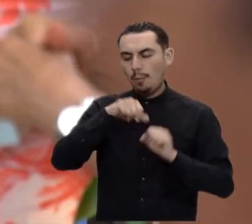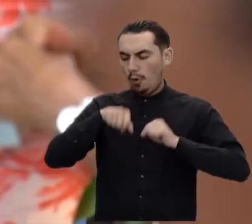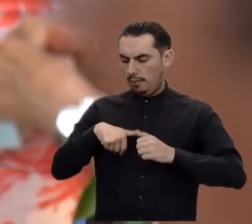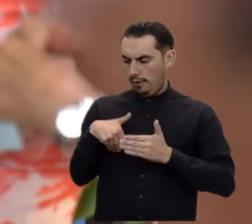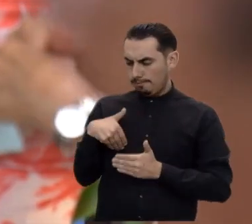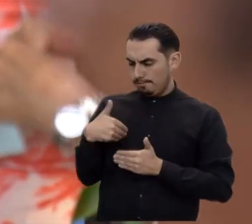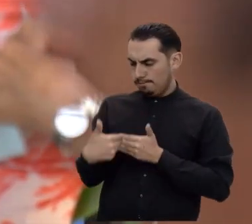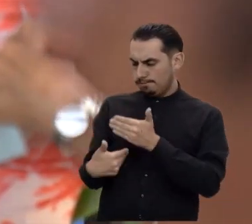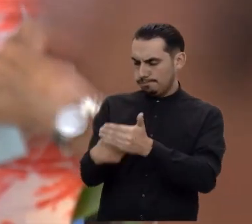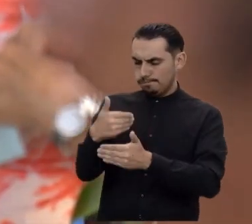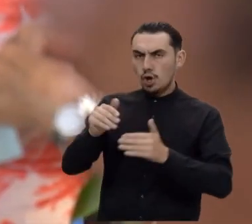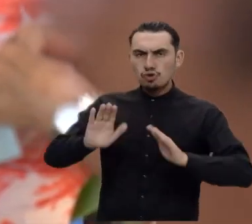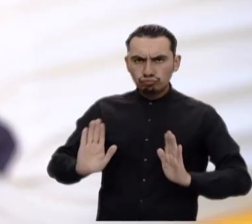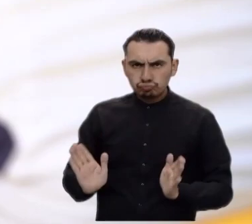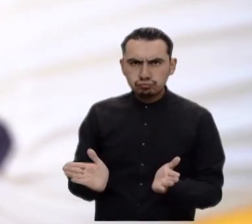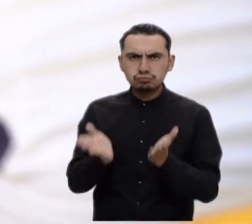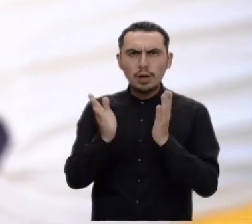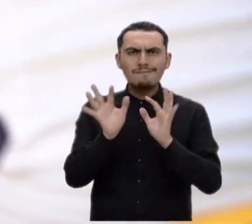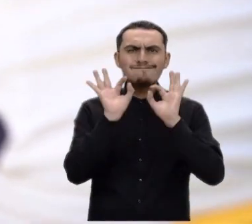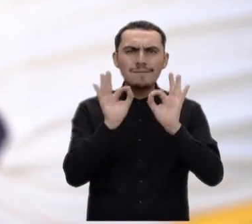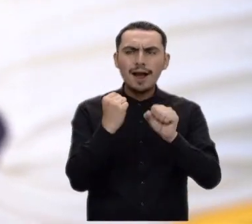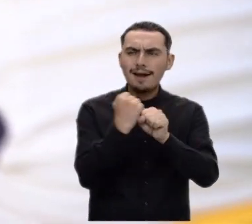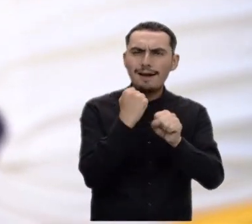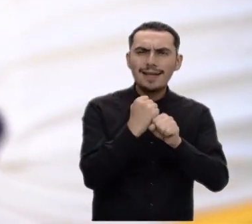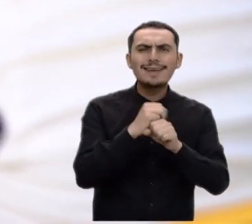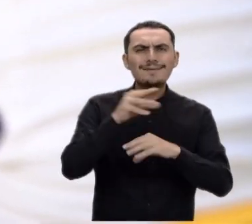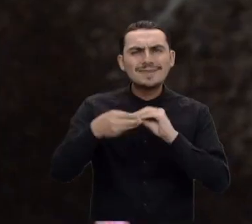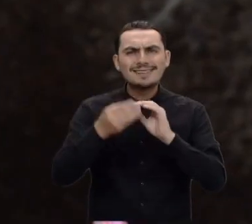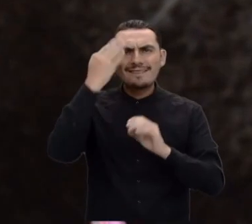podamos fortalecer y podamos hacer las cosas bien